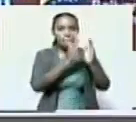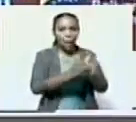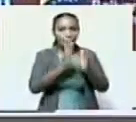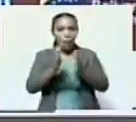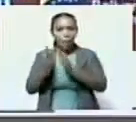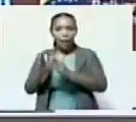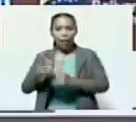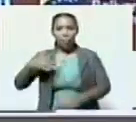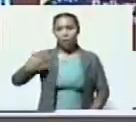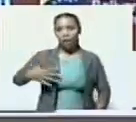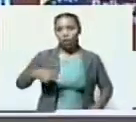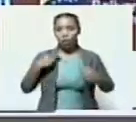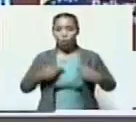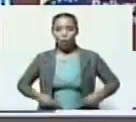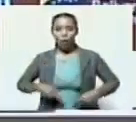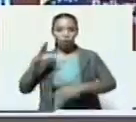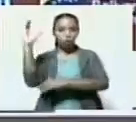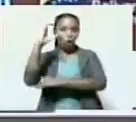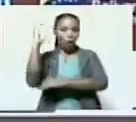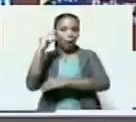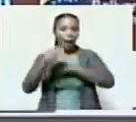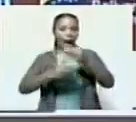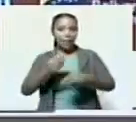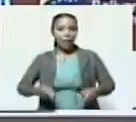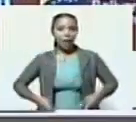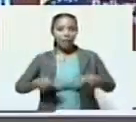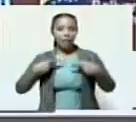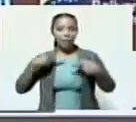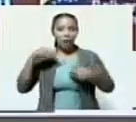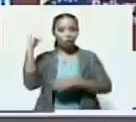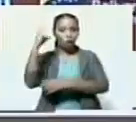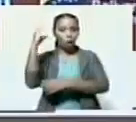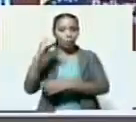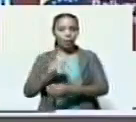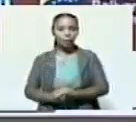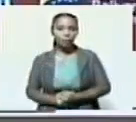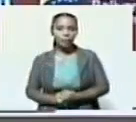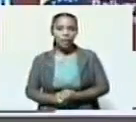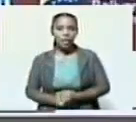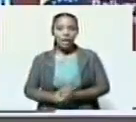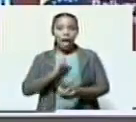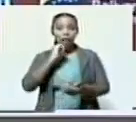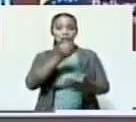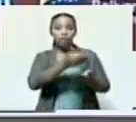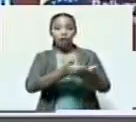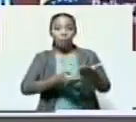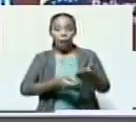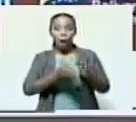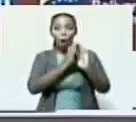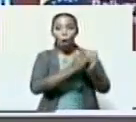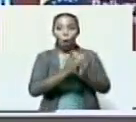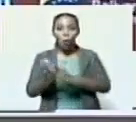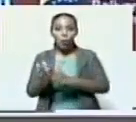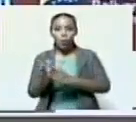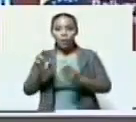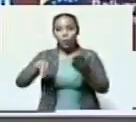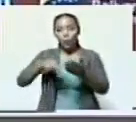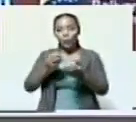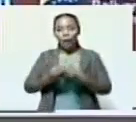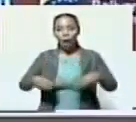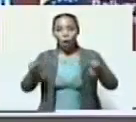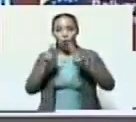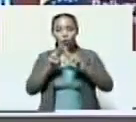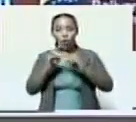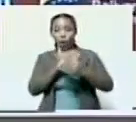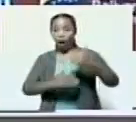de derechos humanos en Colombia, que hacen vida en Colombia, de informes de la Organización de Naciones Unidas, de la Alta